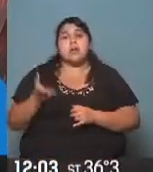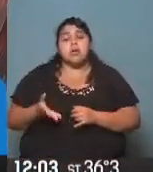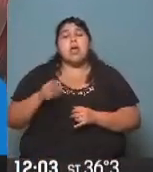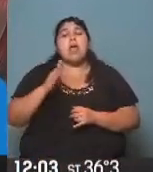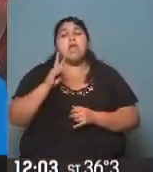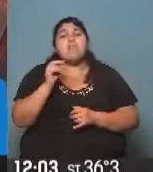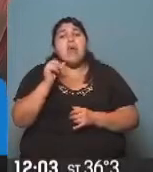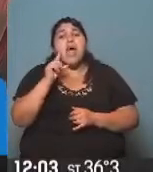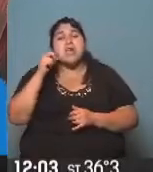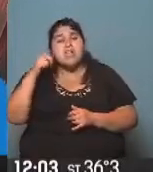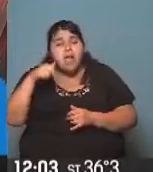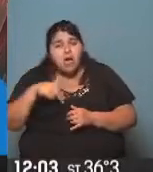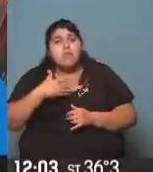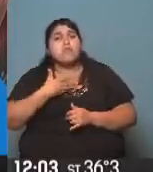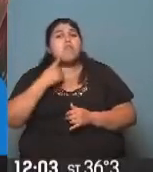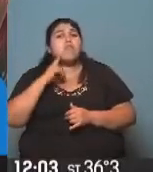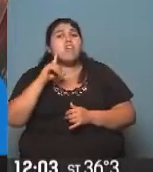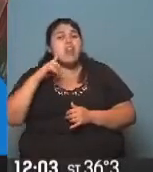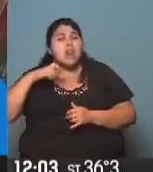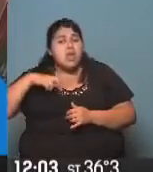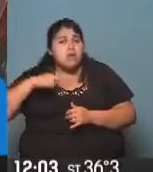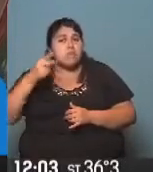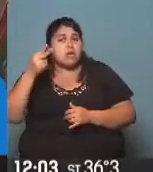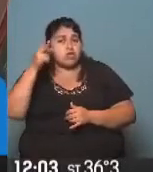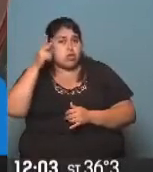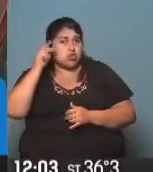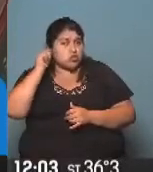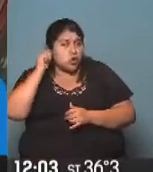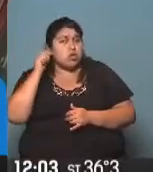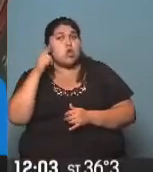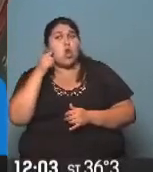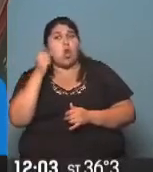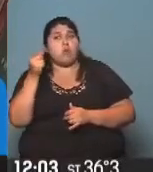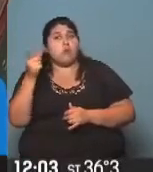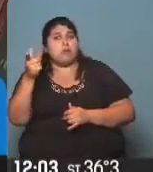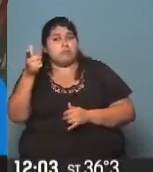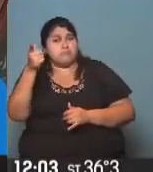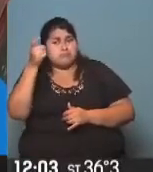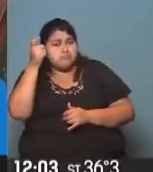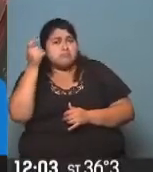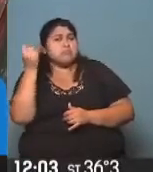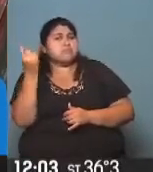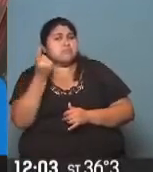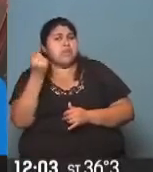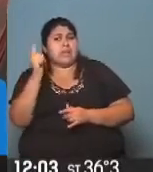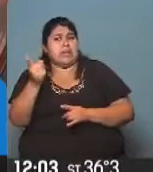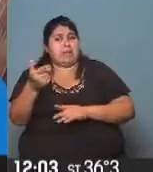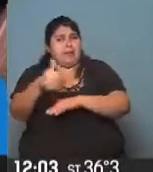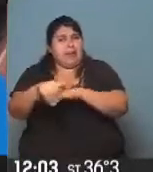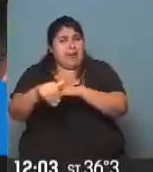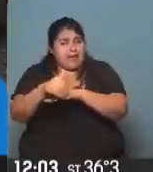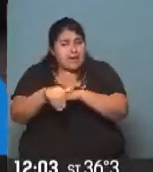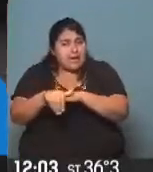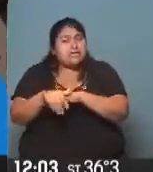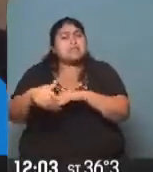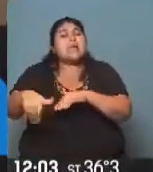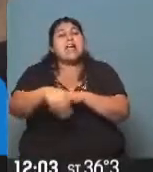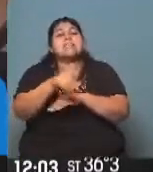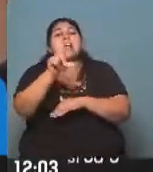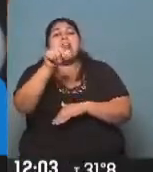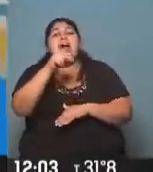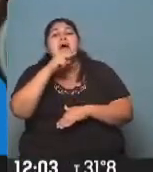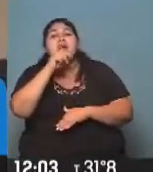brian fillis de 28 años el hombre fue asesinado a sangre fría y en plena calle general lavalle